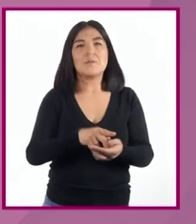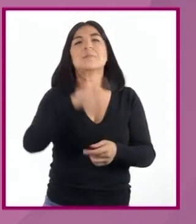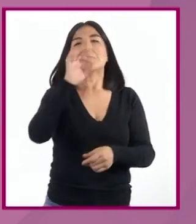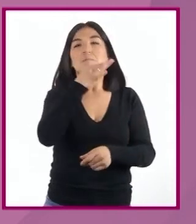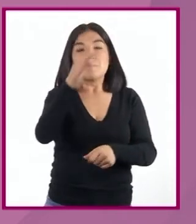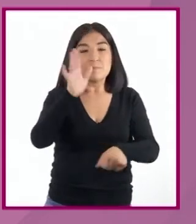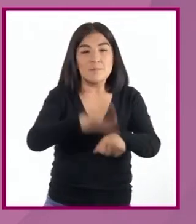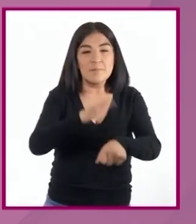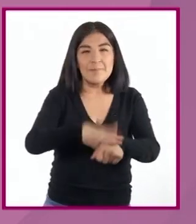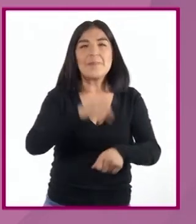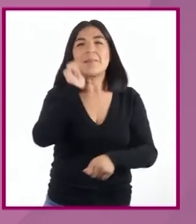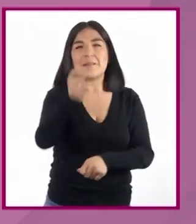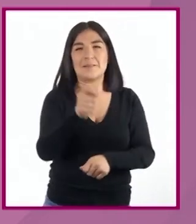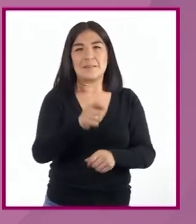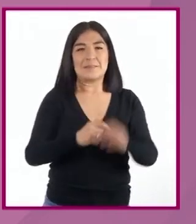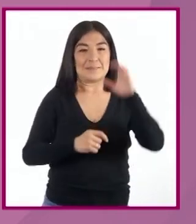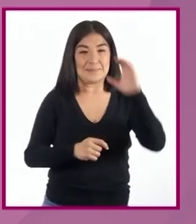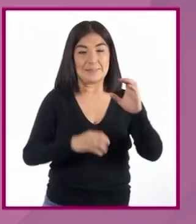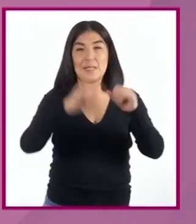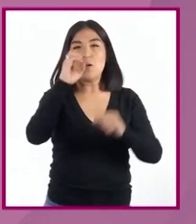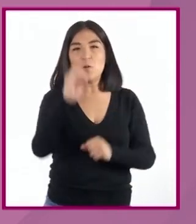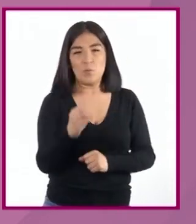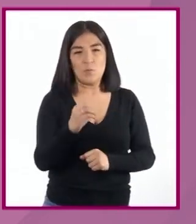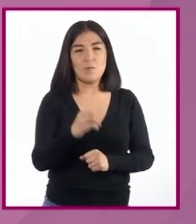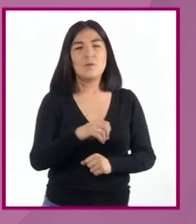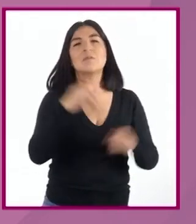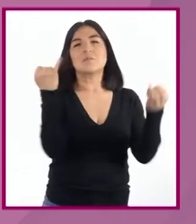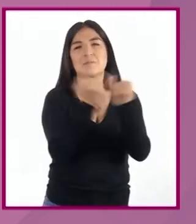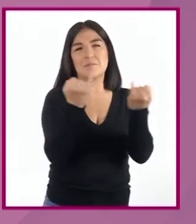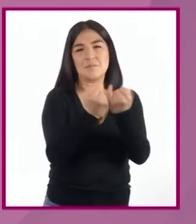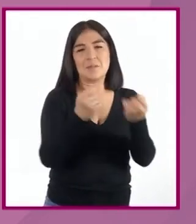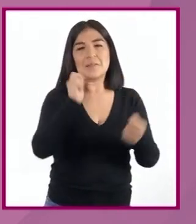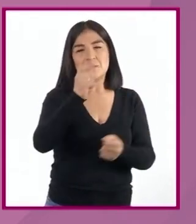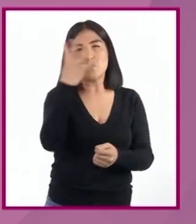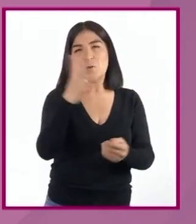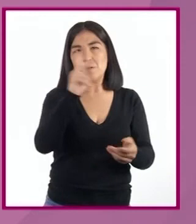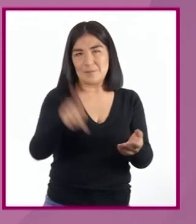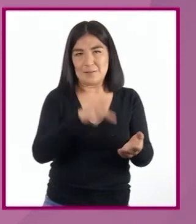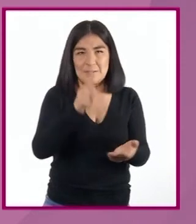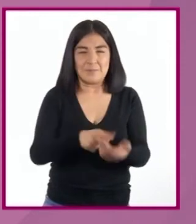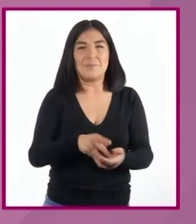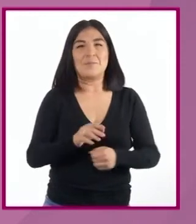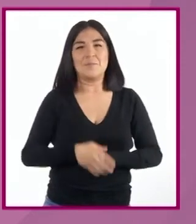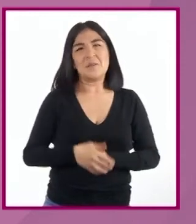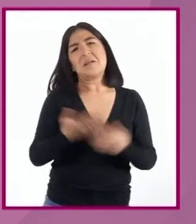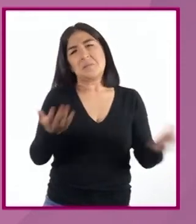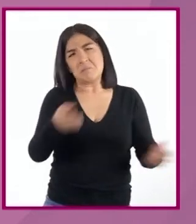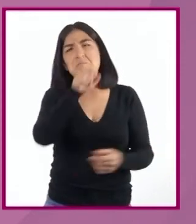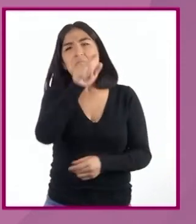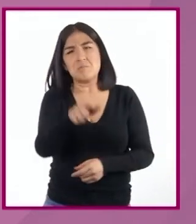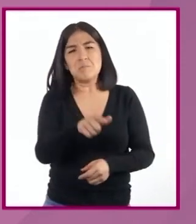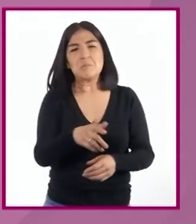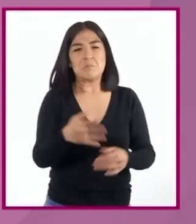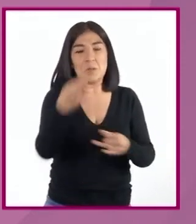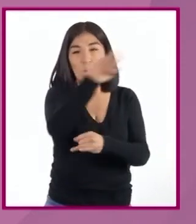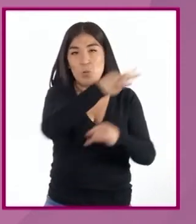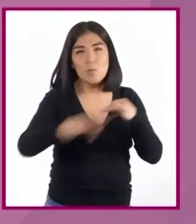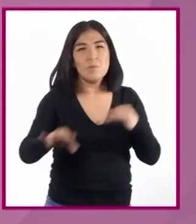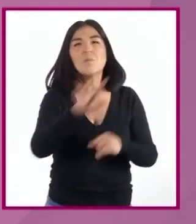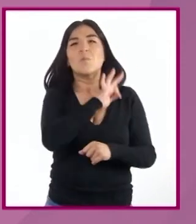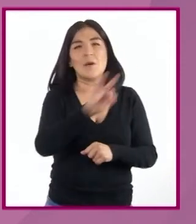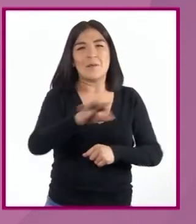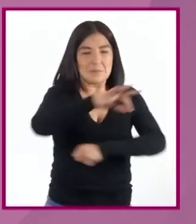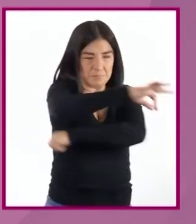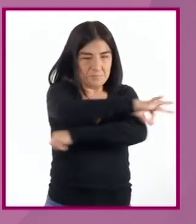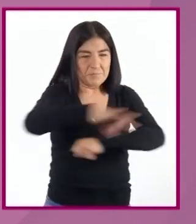indica que el segmento CO es igual a 4 kilómetros. Podemos finalmente realizar el